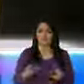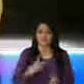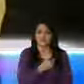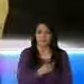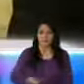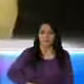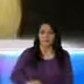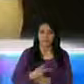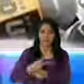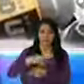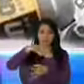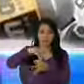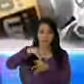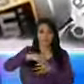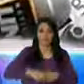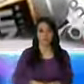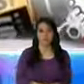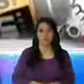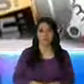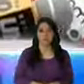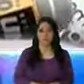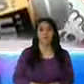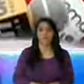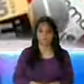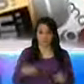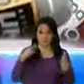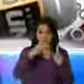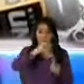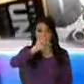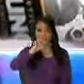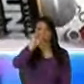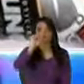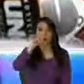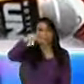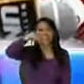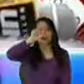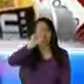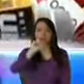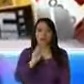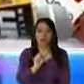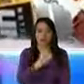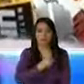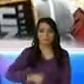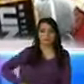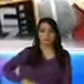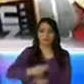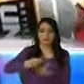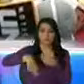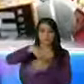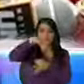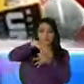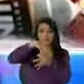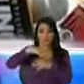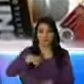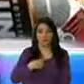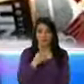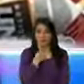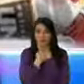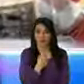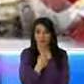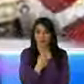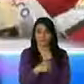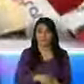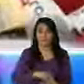Consejo Nacional Electoral. Quiero hablarle a Juan Pablo Pozzo, presidente del Consejo Nacional Electoral. O